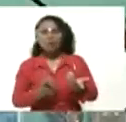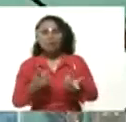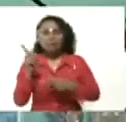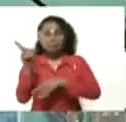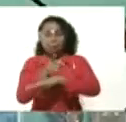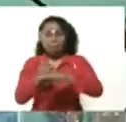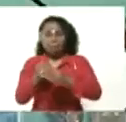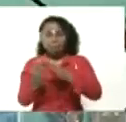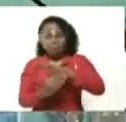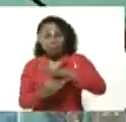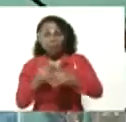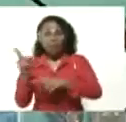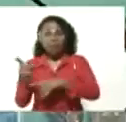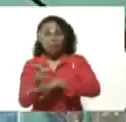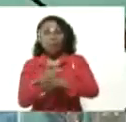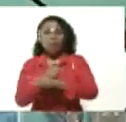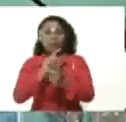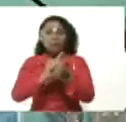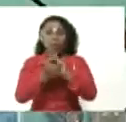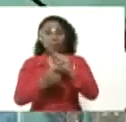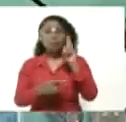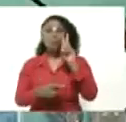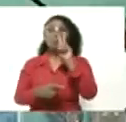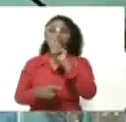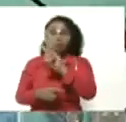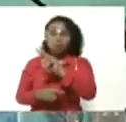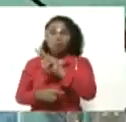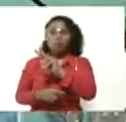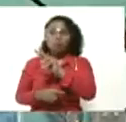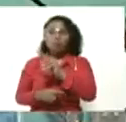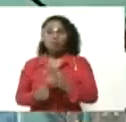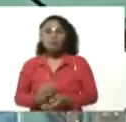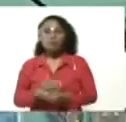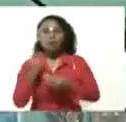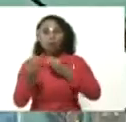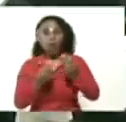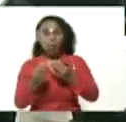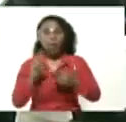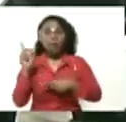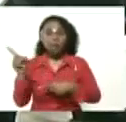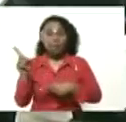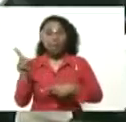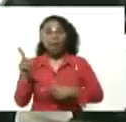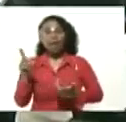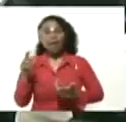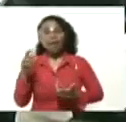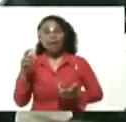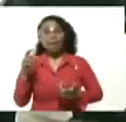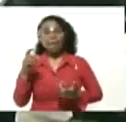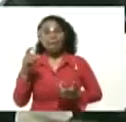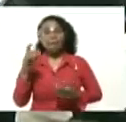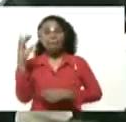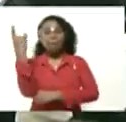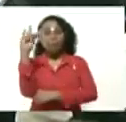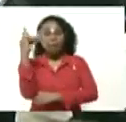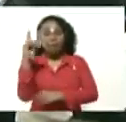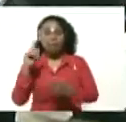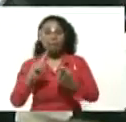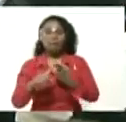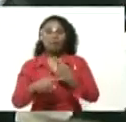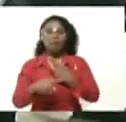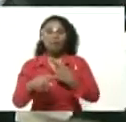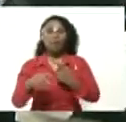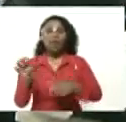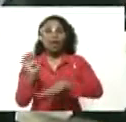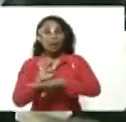gobiernos de cambio. Lo hemos visto como con Macri en Bolivia, casi en